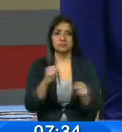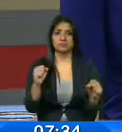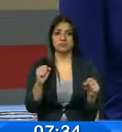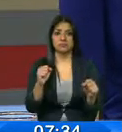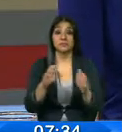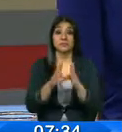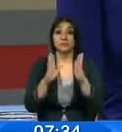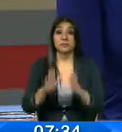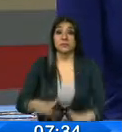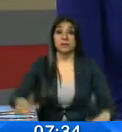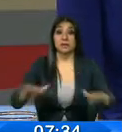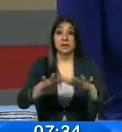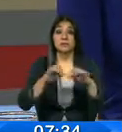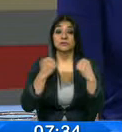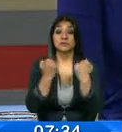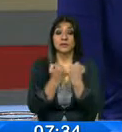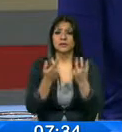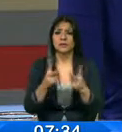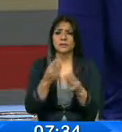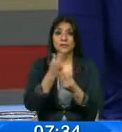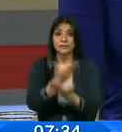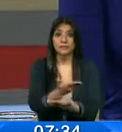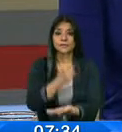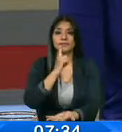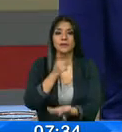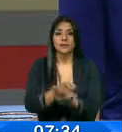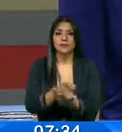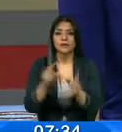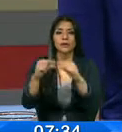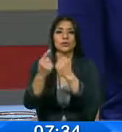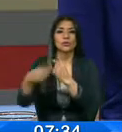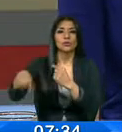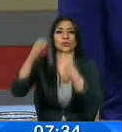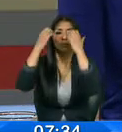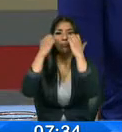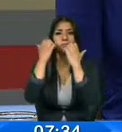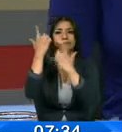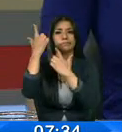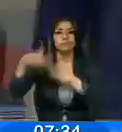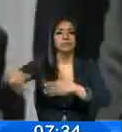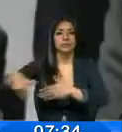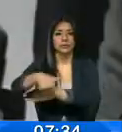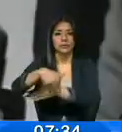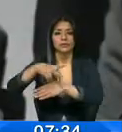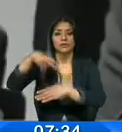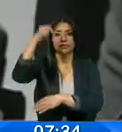la sociedad ecuatoriana y develó la cruda realidad de las narcoguerrillas en la frontera norte.